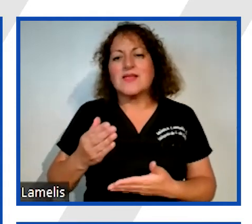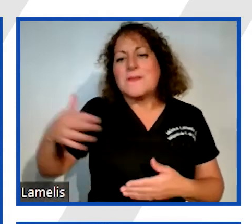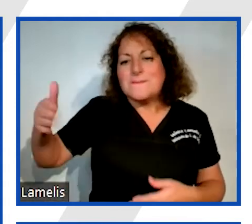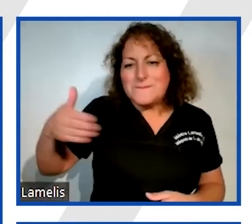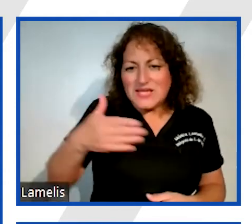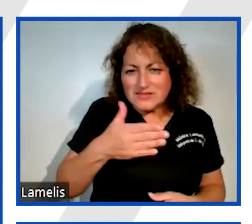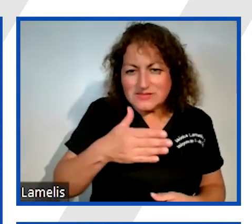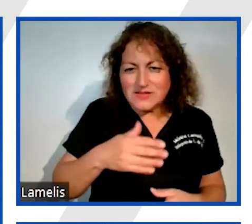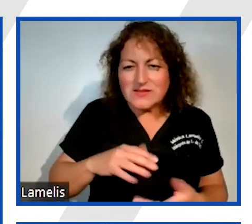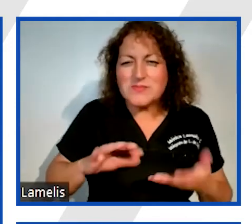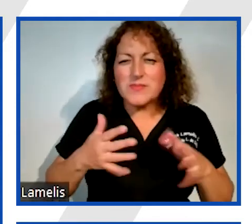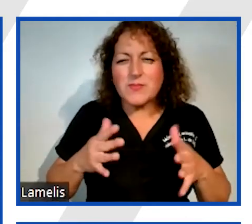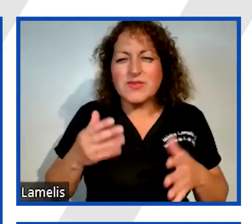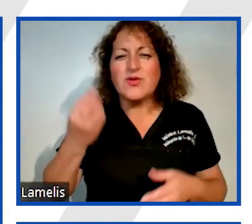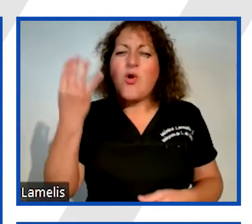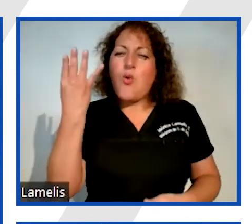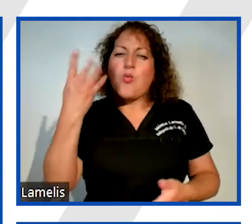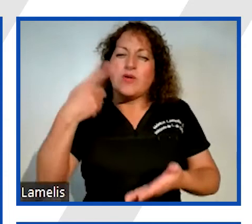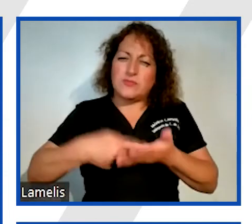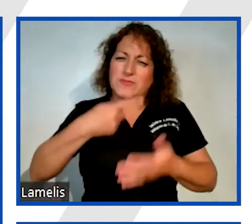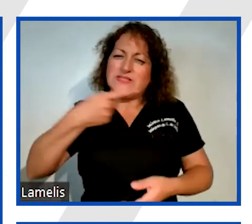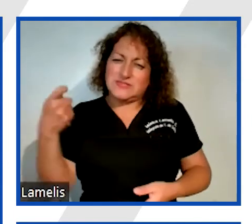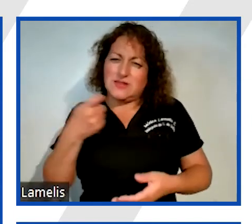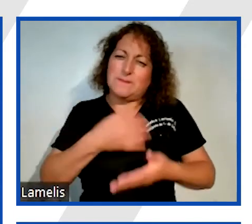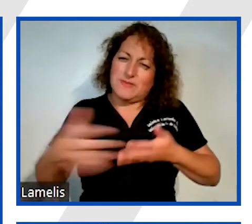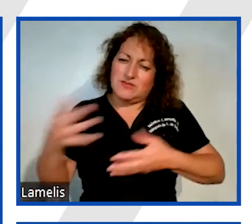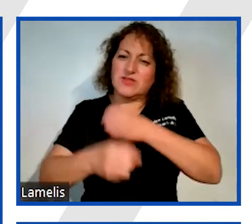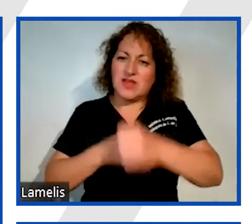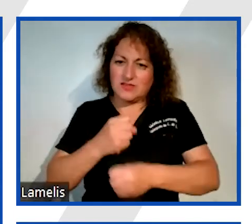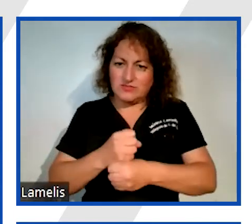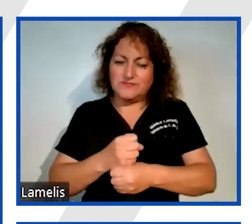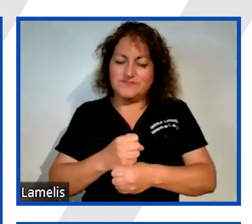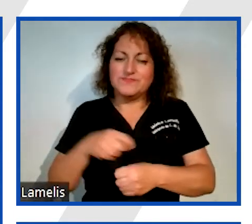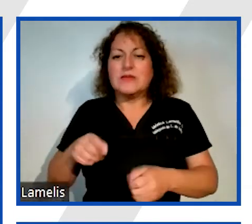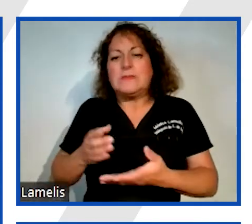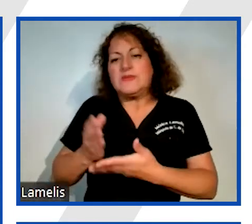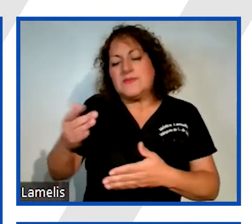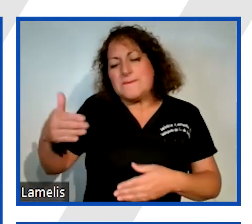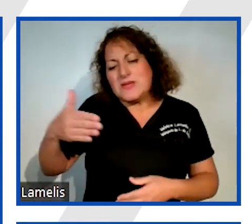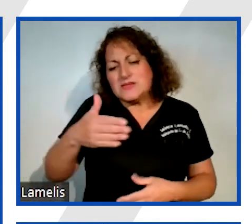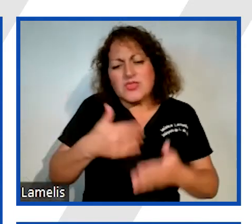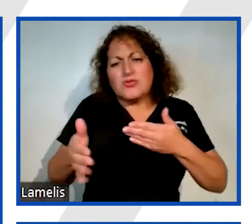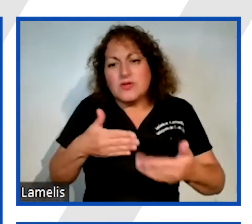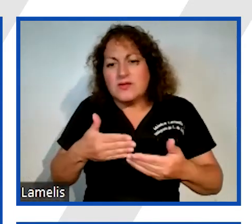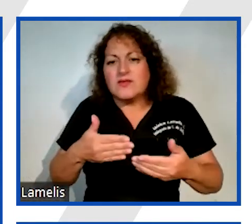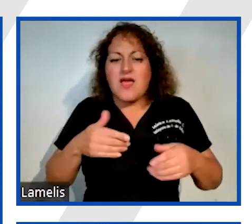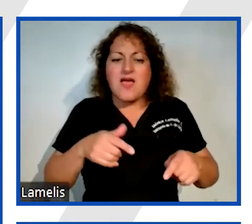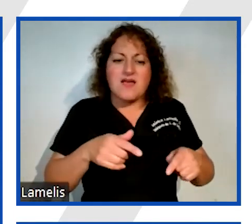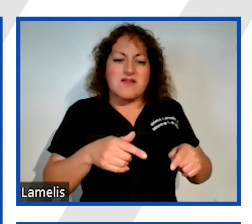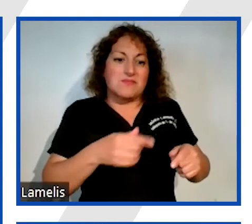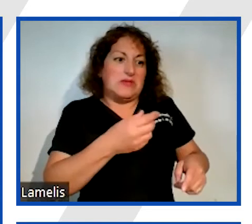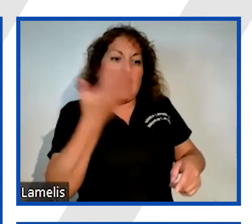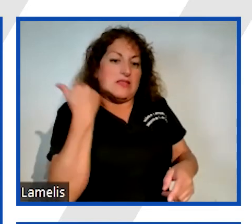las recién empezamos a tener la tercera etapa evolución de la vida que son los peces que empezaron a nacer debajo del hielo después de que ya se extinguió todo de